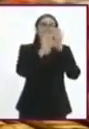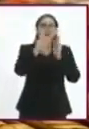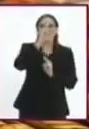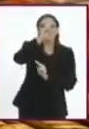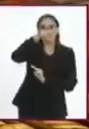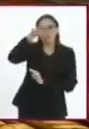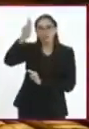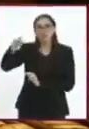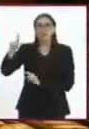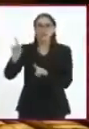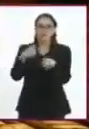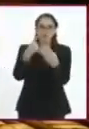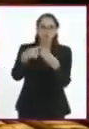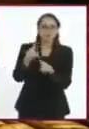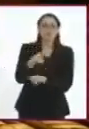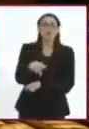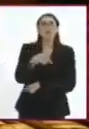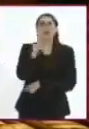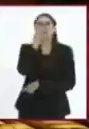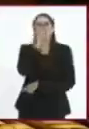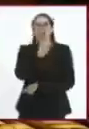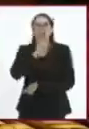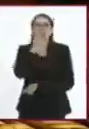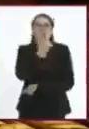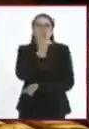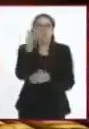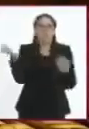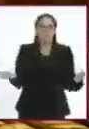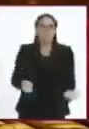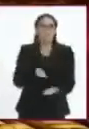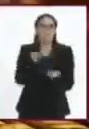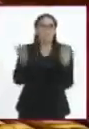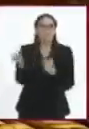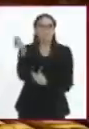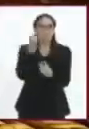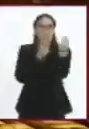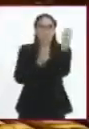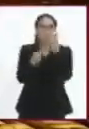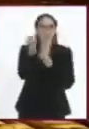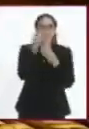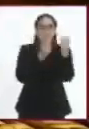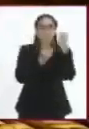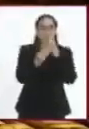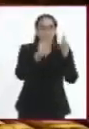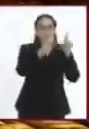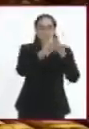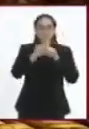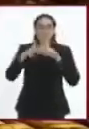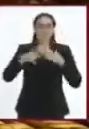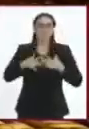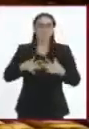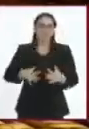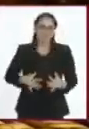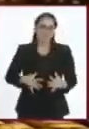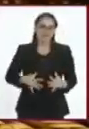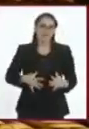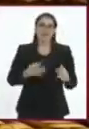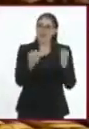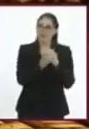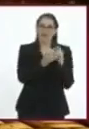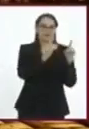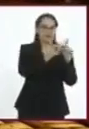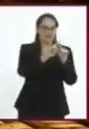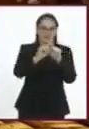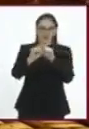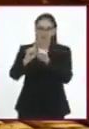música, el lenguaje, la danza, la gastronomía y la vestimenta, entre otras manifestaciones